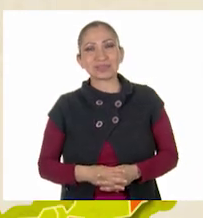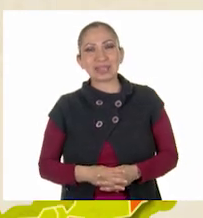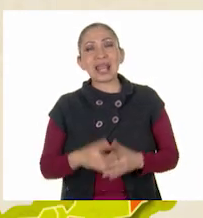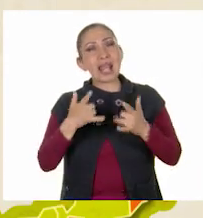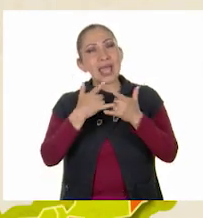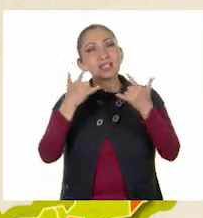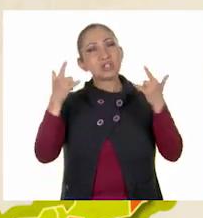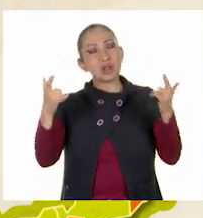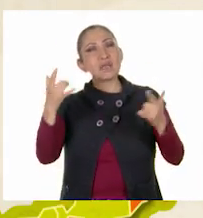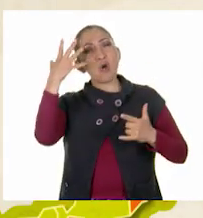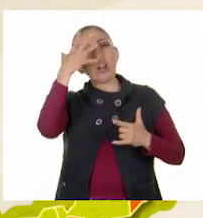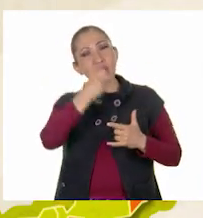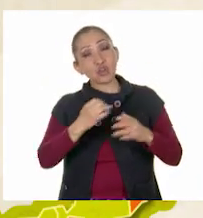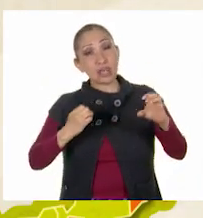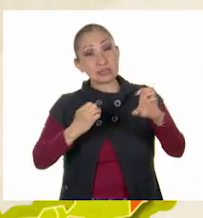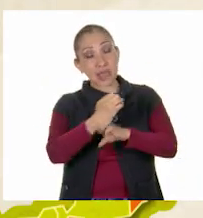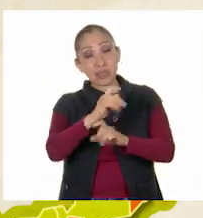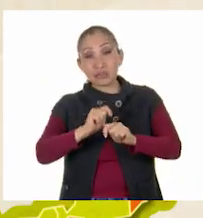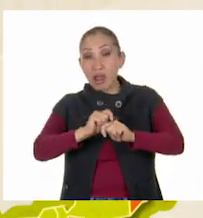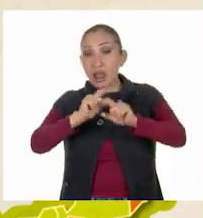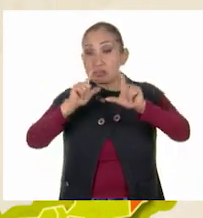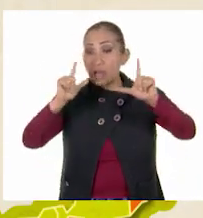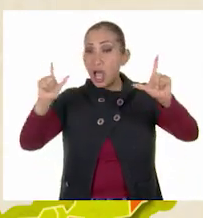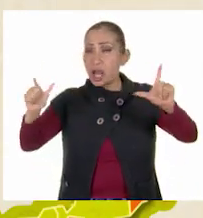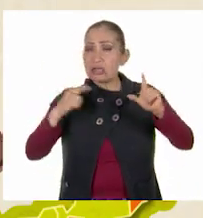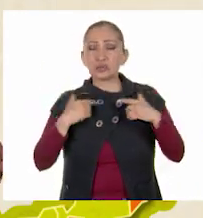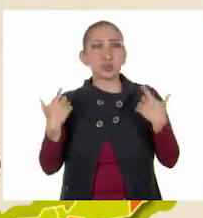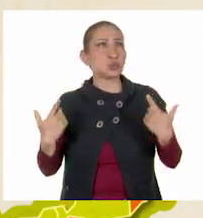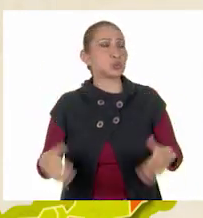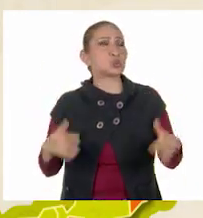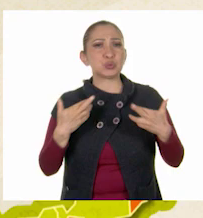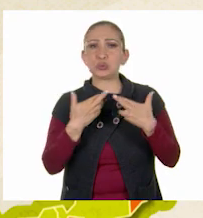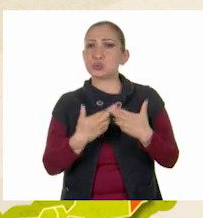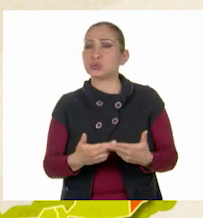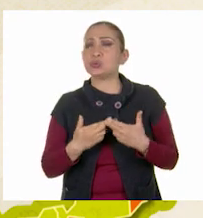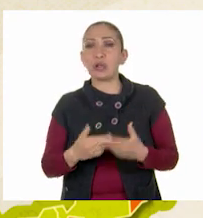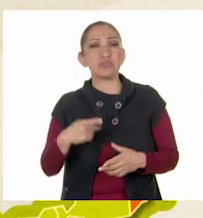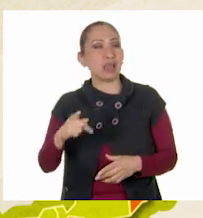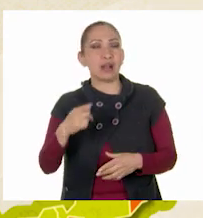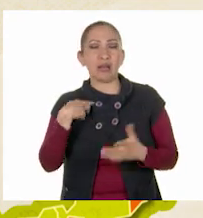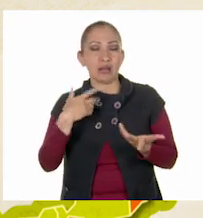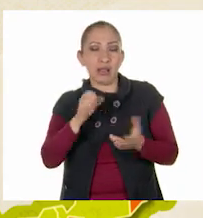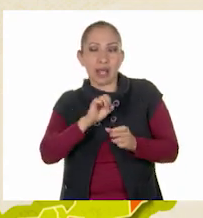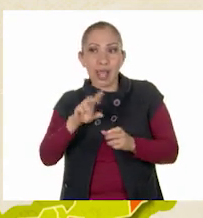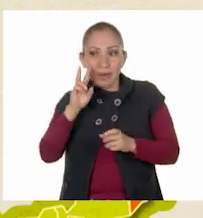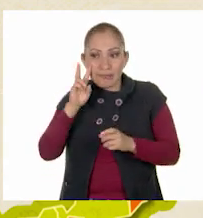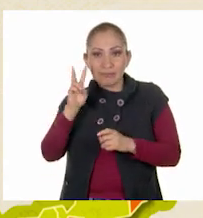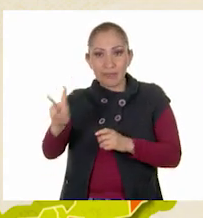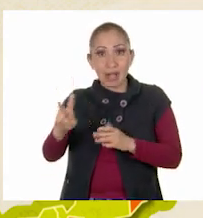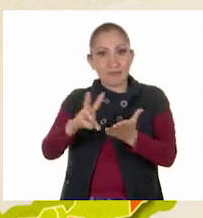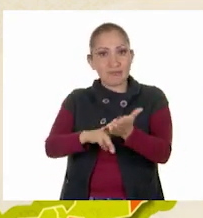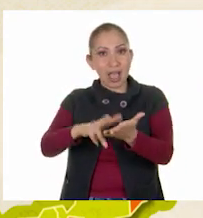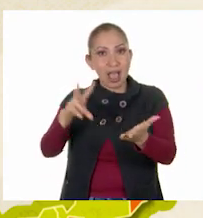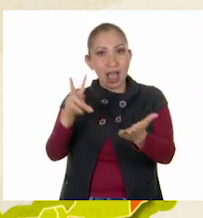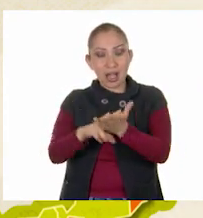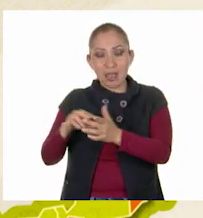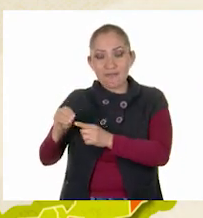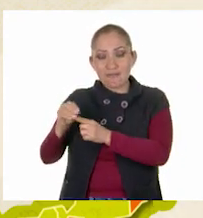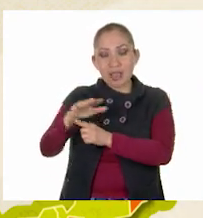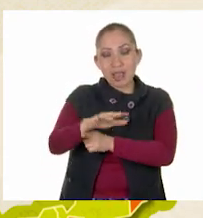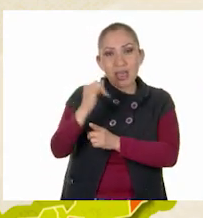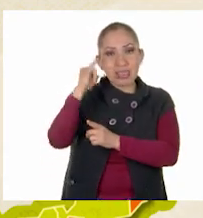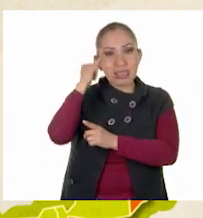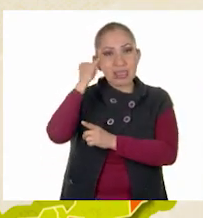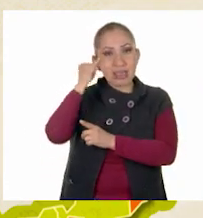La historia y belleza del estado de Tlaxcala es inmensa, pero no podemos dejar de lado el valor de la influencia